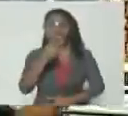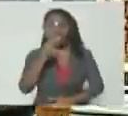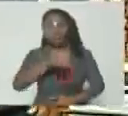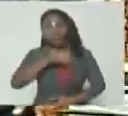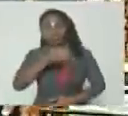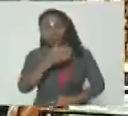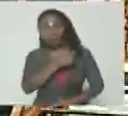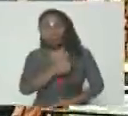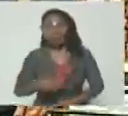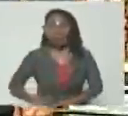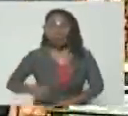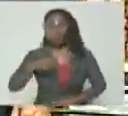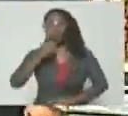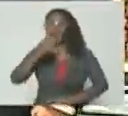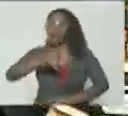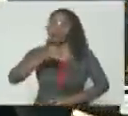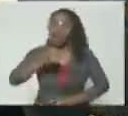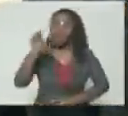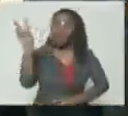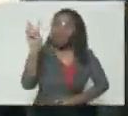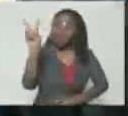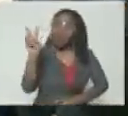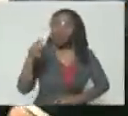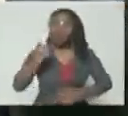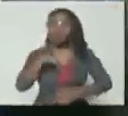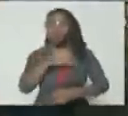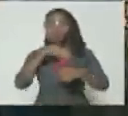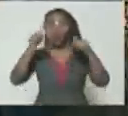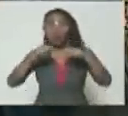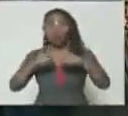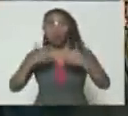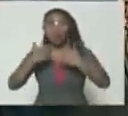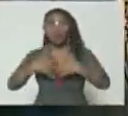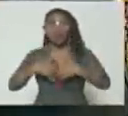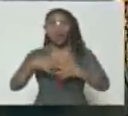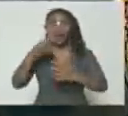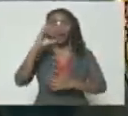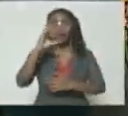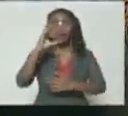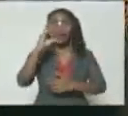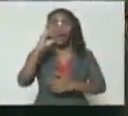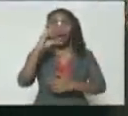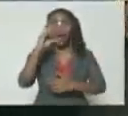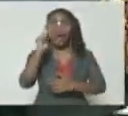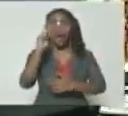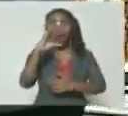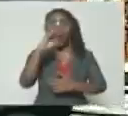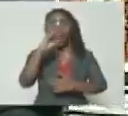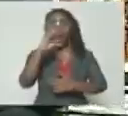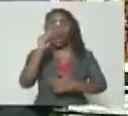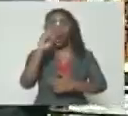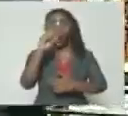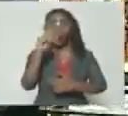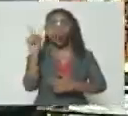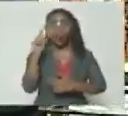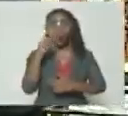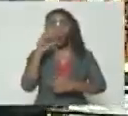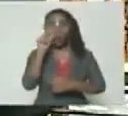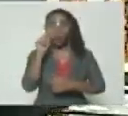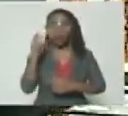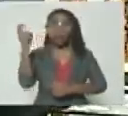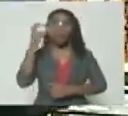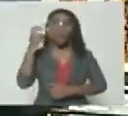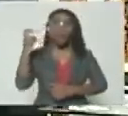Buenas tardes, Venezuela. Tenemos aquí lo que es la empresa Cacao Oderí. Tenemos aquí lo que es el